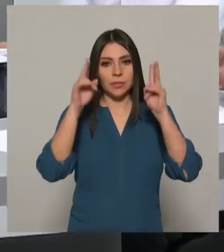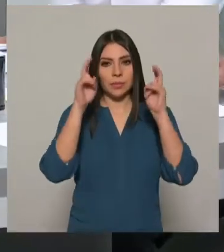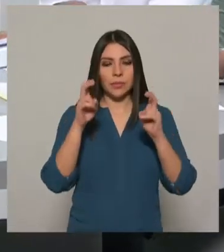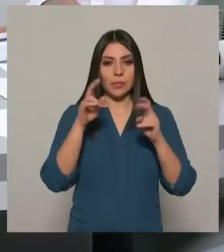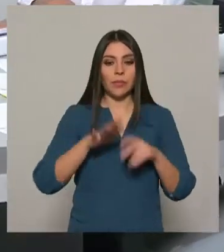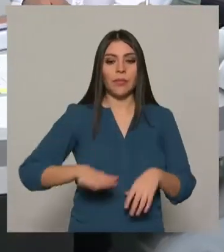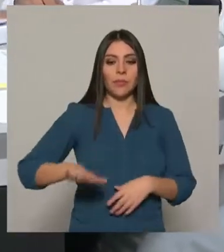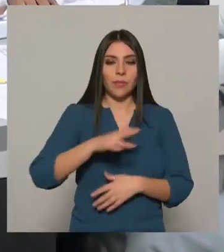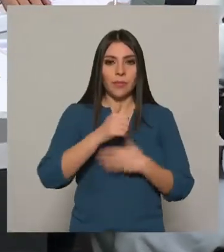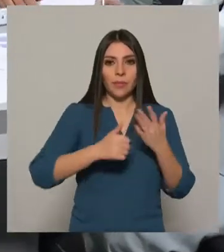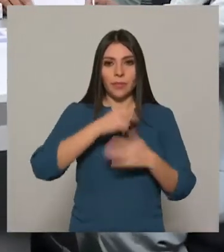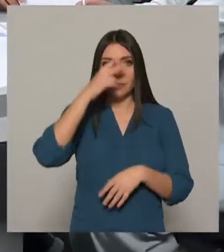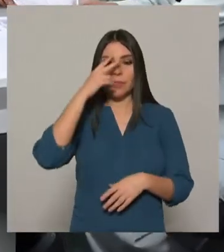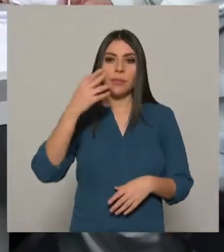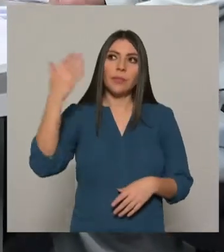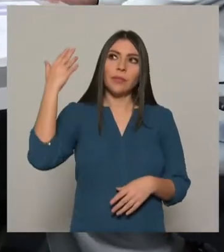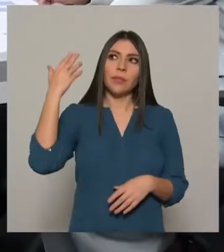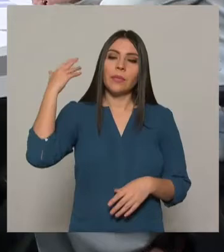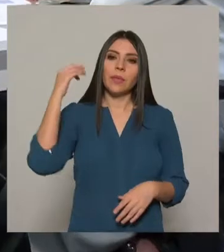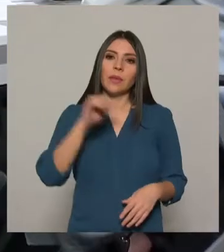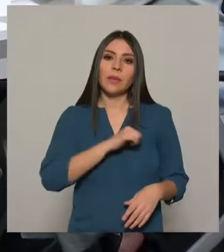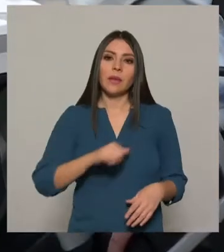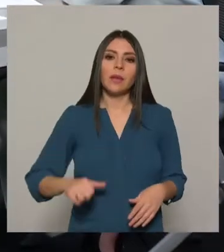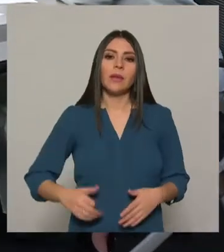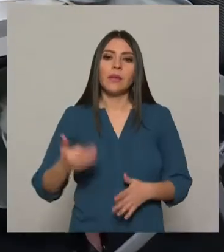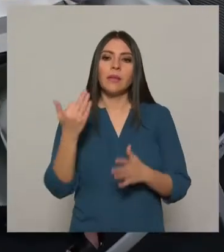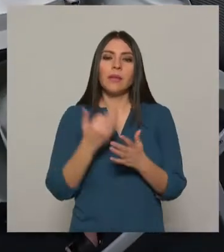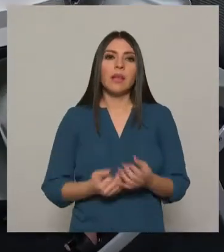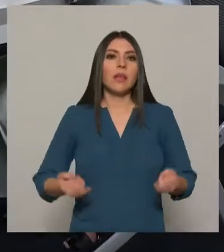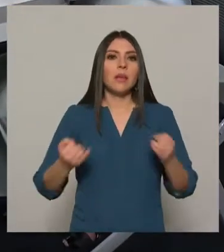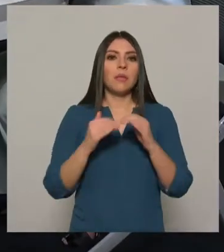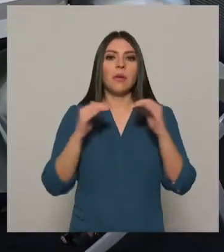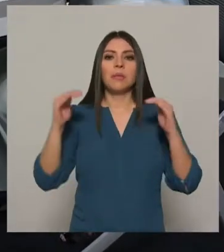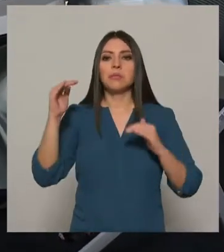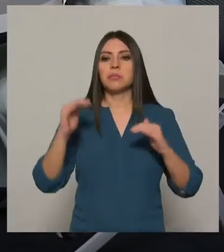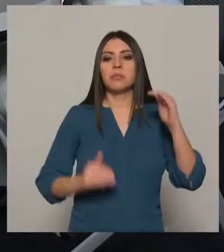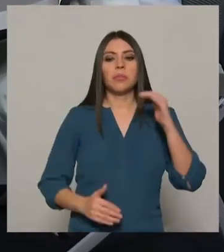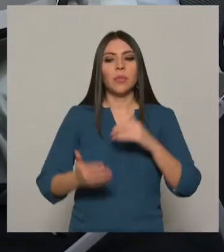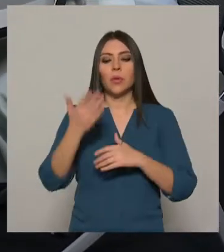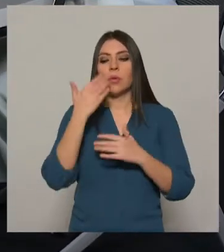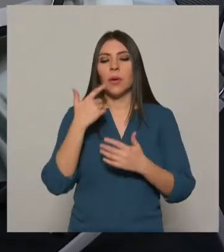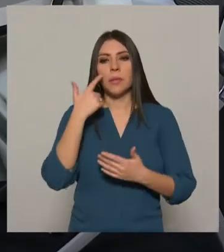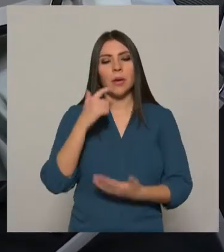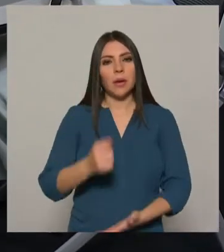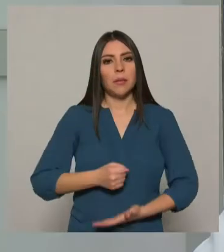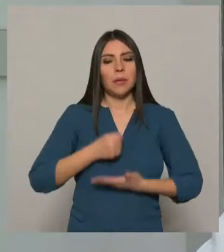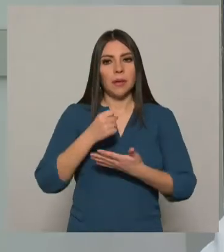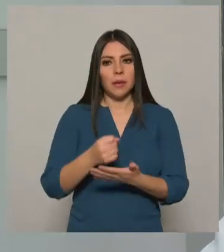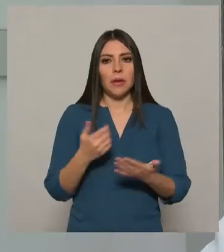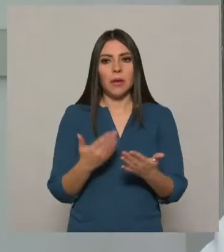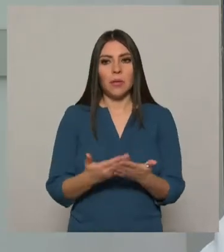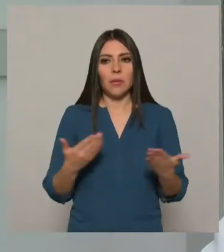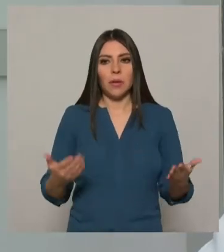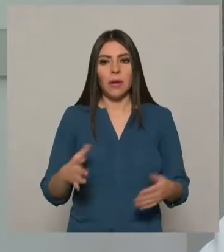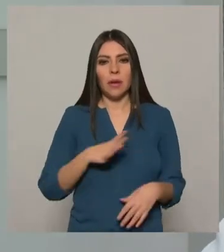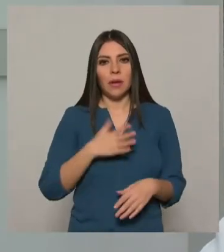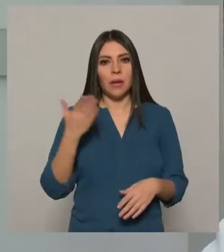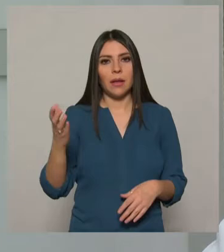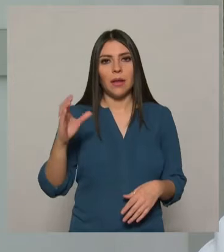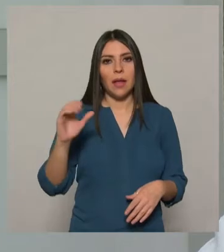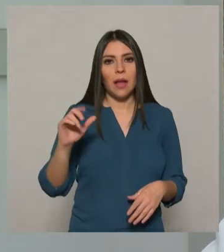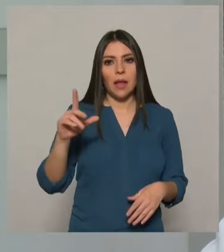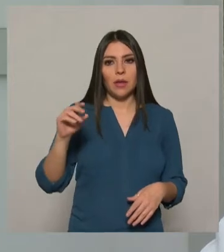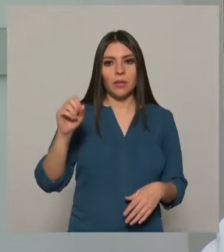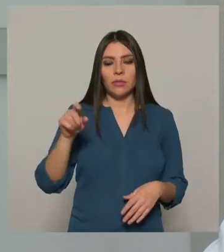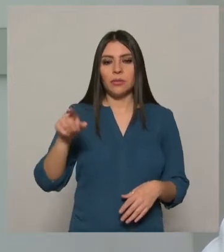México, las alcaldías tenían un esquema de desigualdad absoluto en la asignación presupuestal. Aquí está Carlos y a